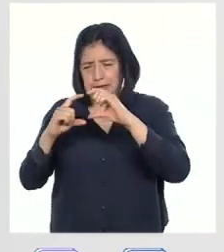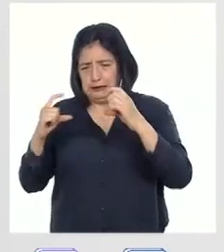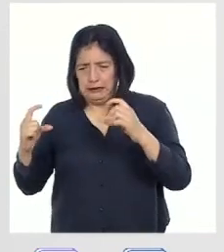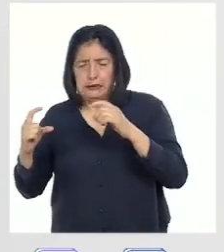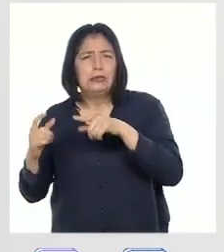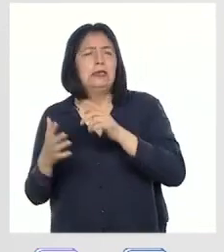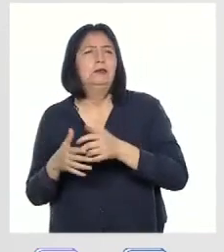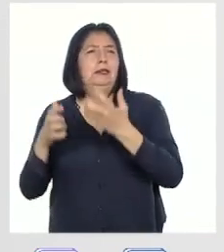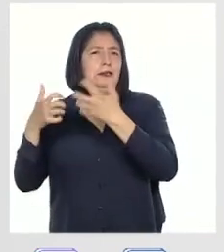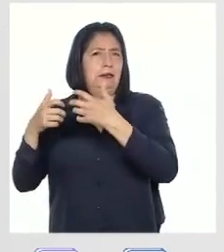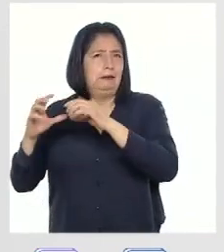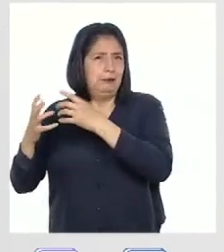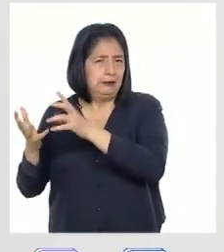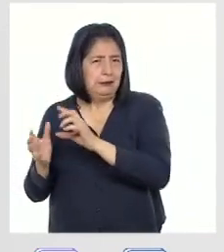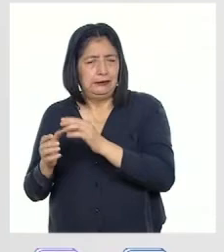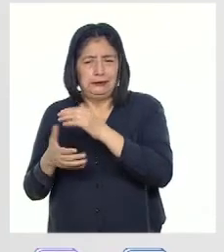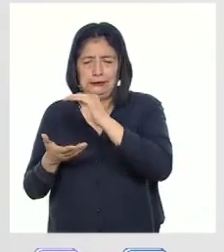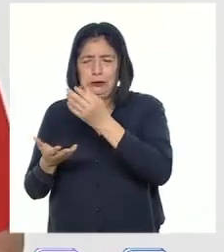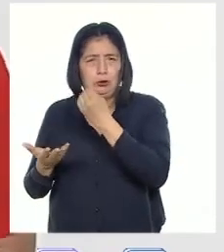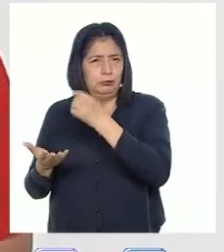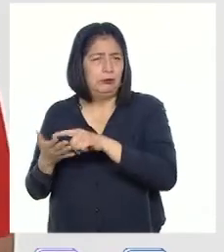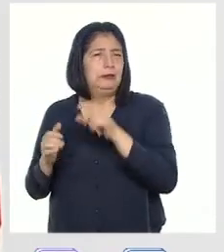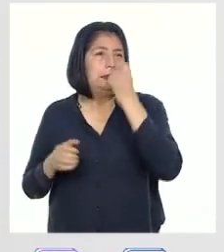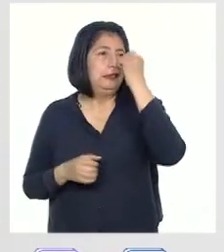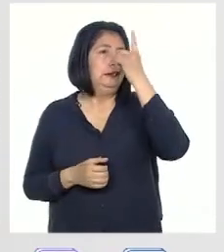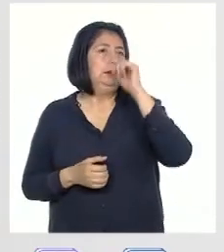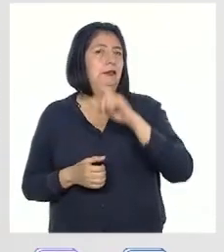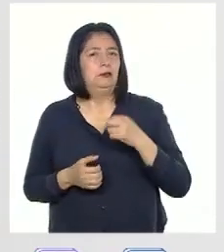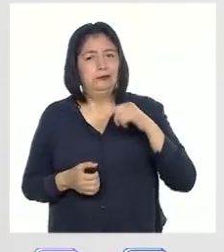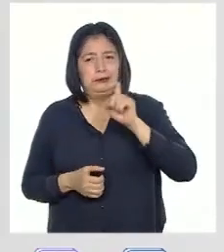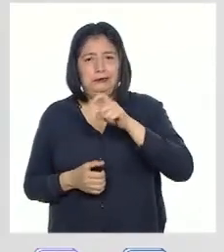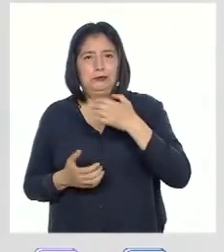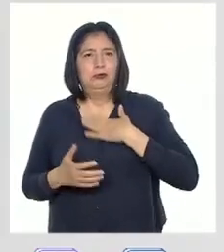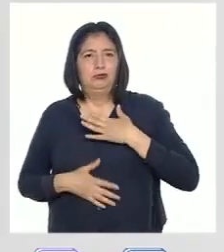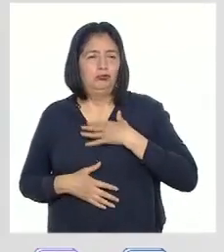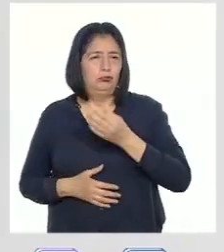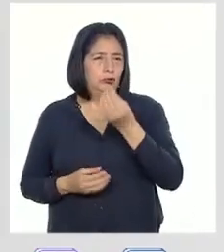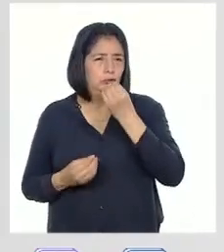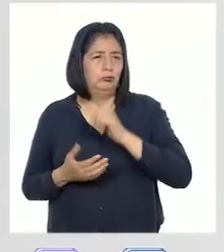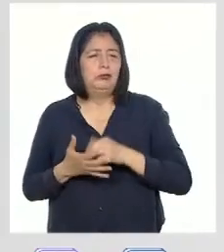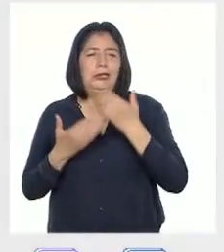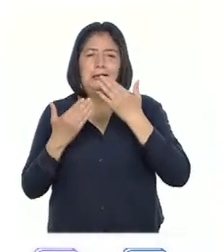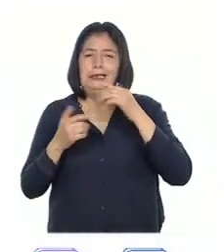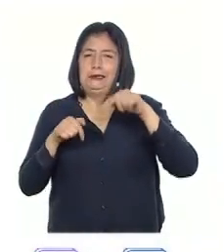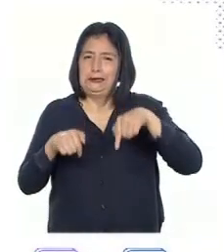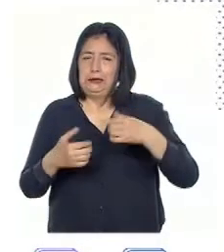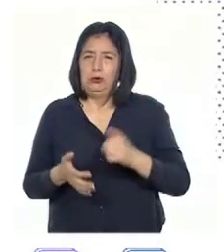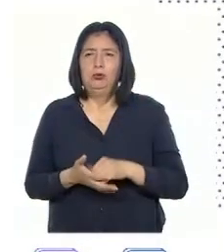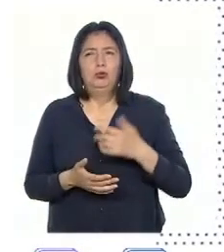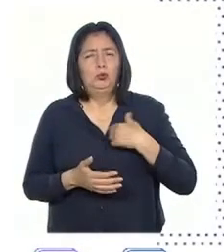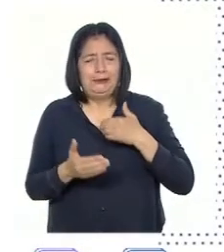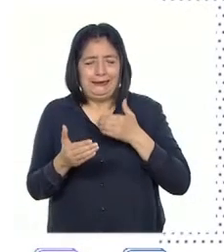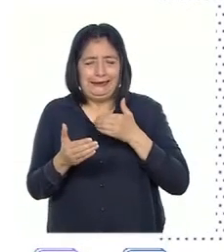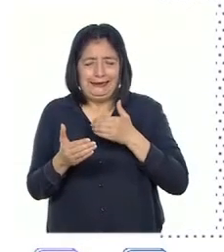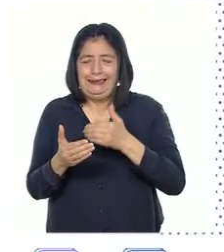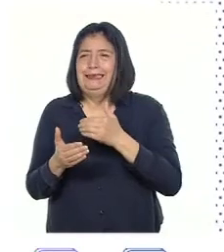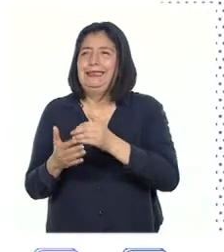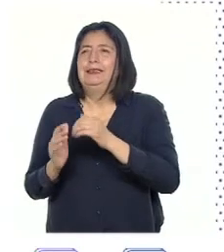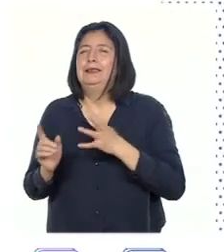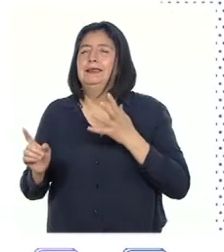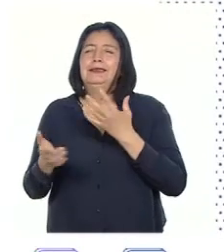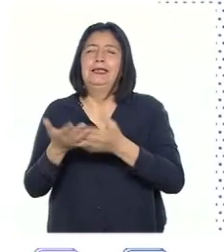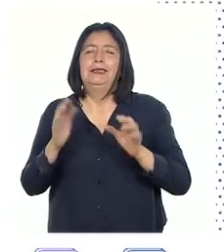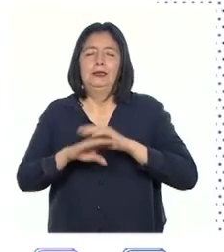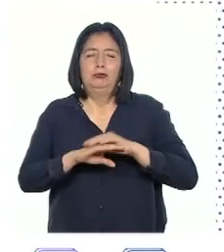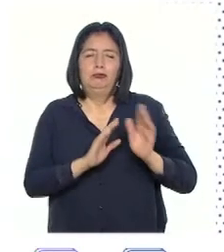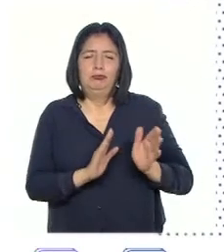alimentos procesados y así comprender nuestras necesidades nutricionales. Gracias a esta actividad, estamos un paso más cerca de elaborar